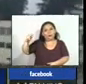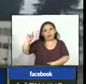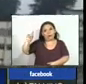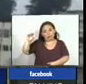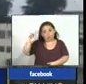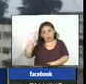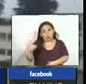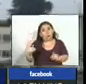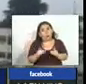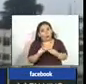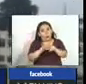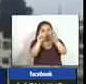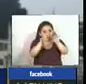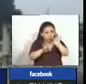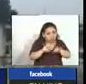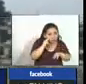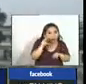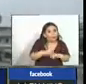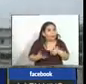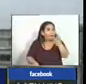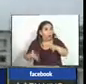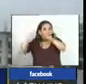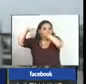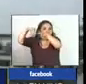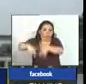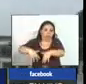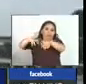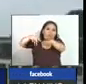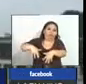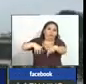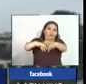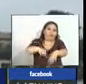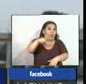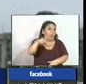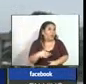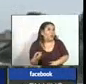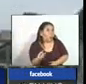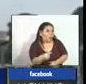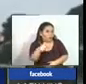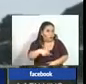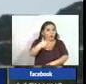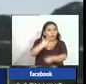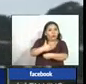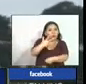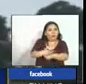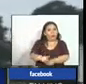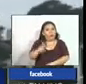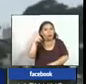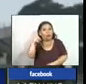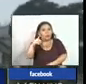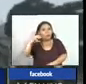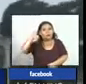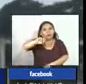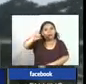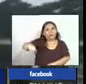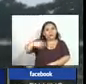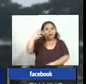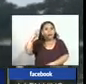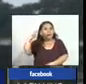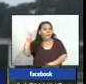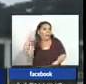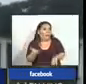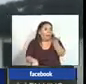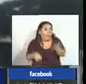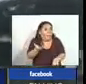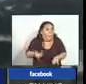pendientes por el incremento del caudal de ríos, ya que solamente en nuestro país hay 10.000 puntos de riesgo ante deslizamientos e